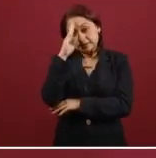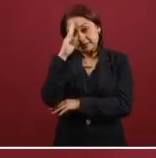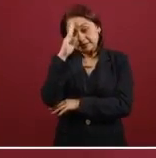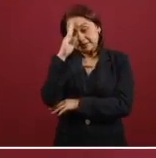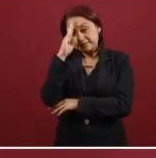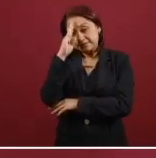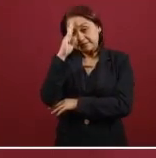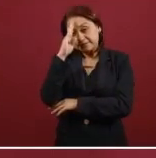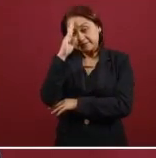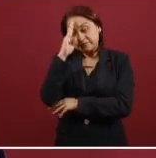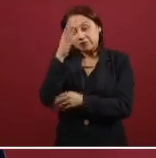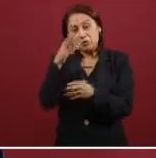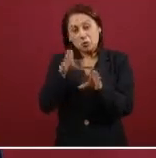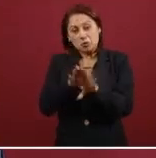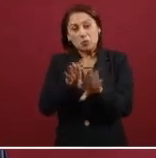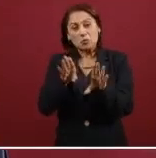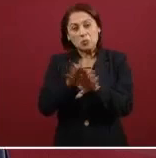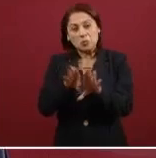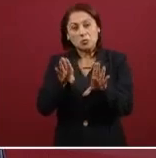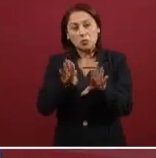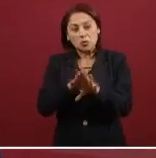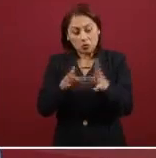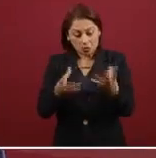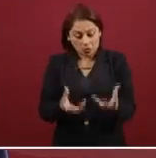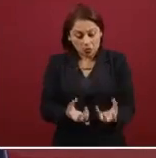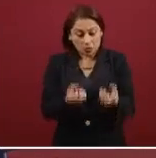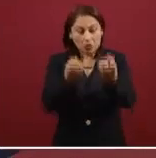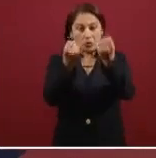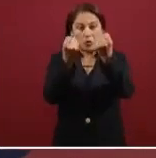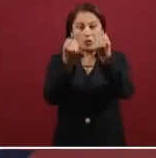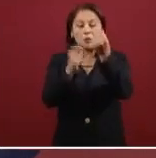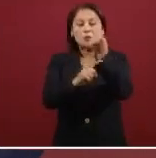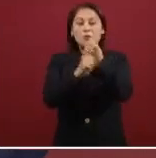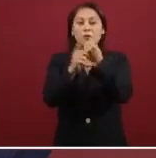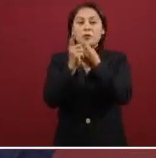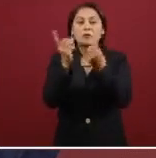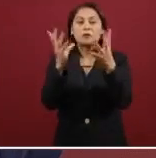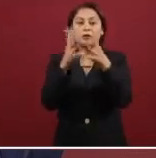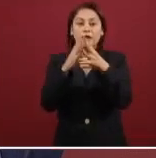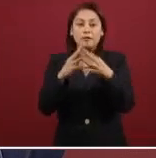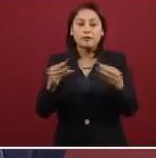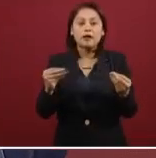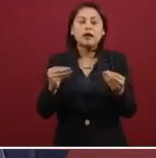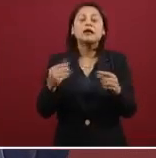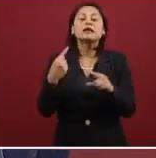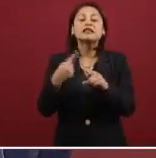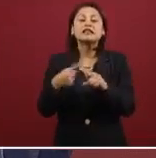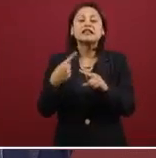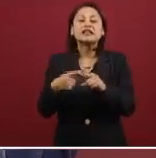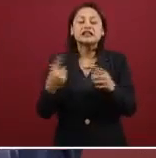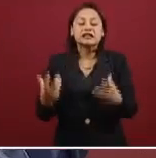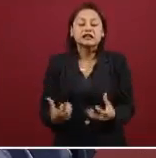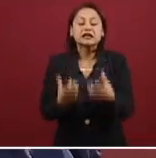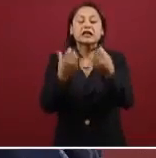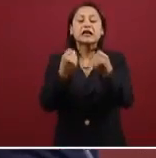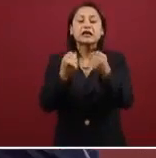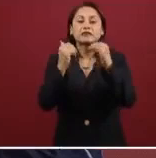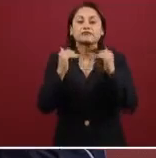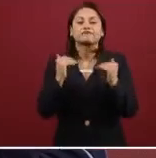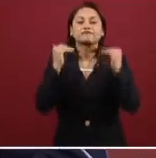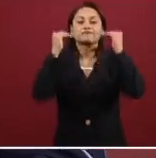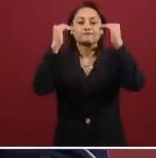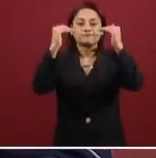con dinero público a los de arriba, en este caso a los